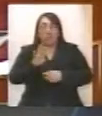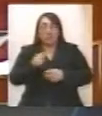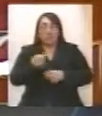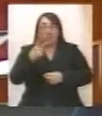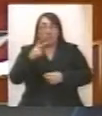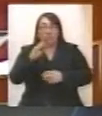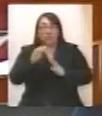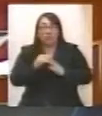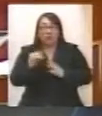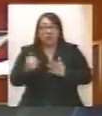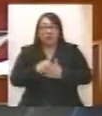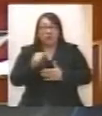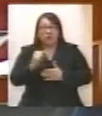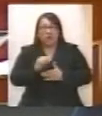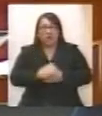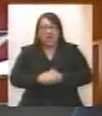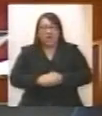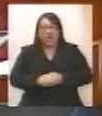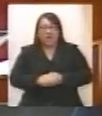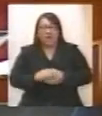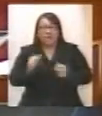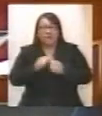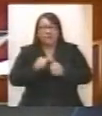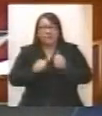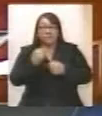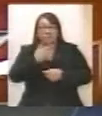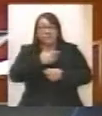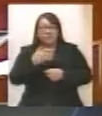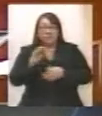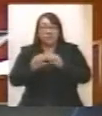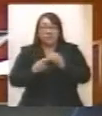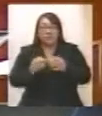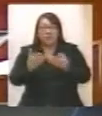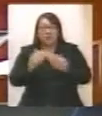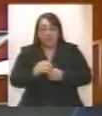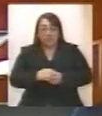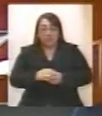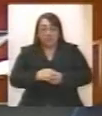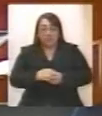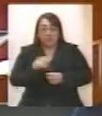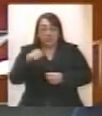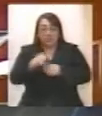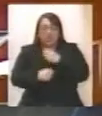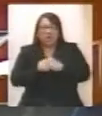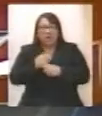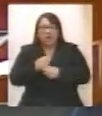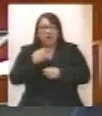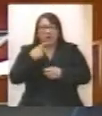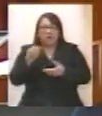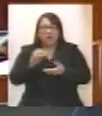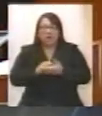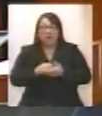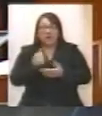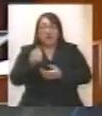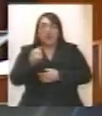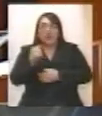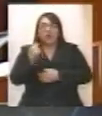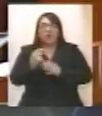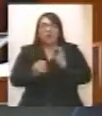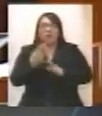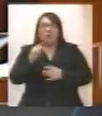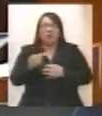4,2 millones de nuevos soles, con lo cual el presupuesto asignado para dicho año ascenderá a